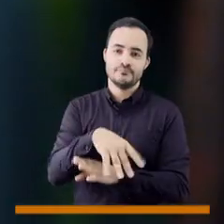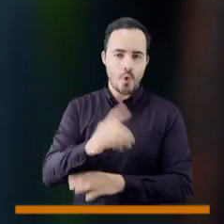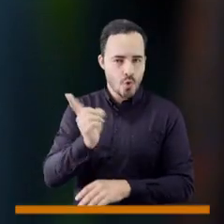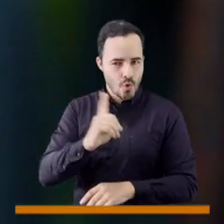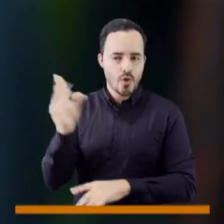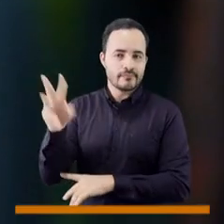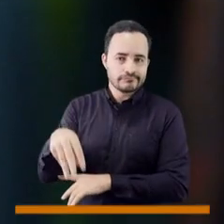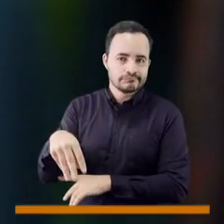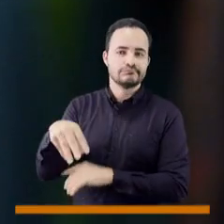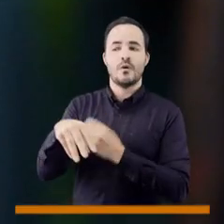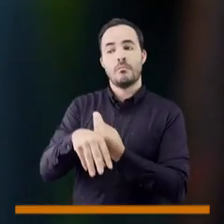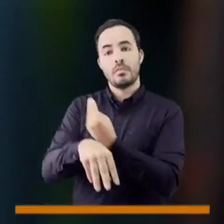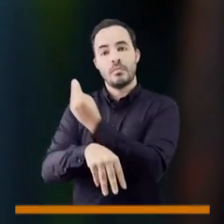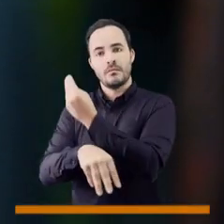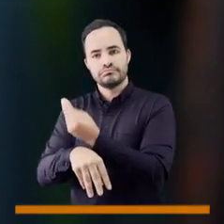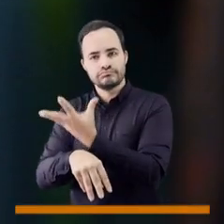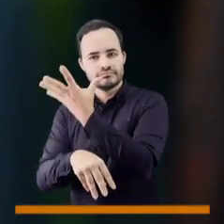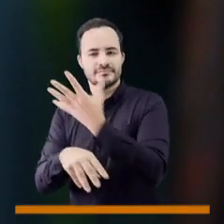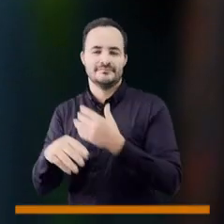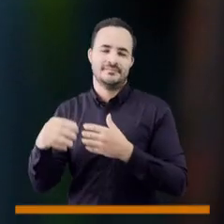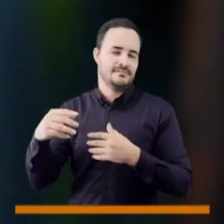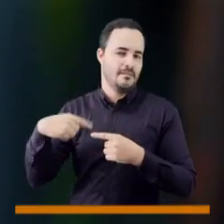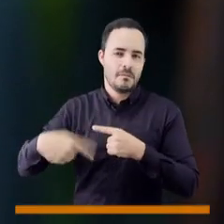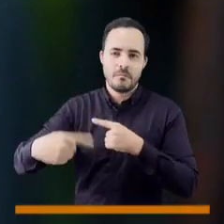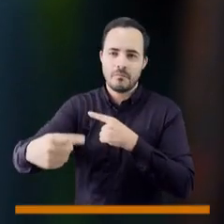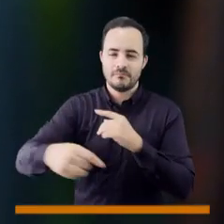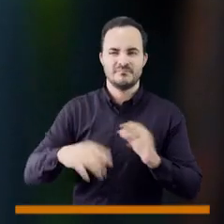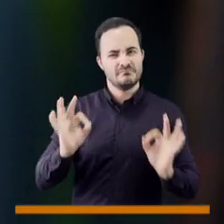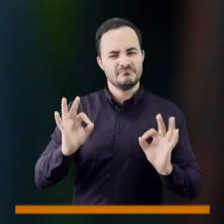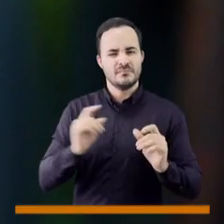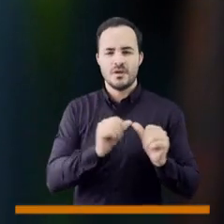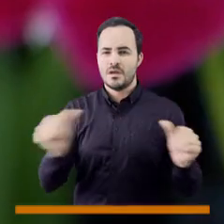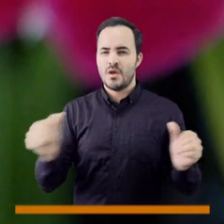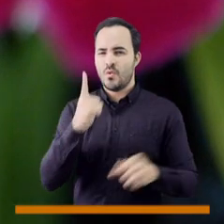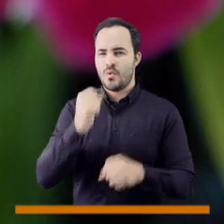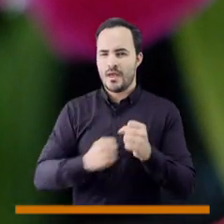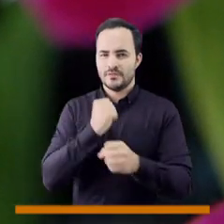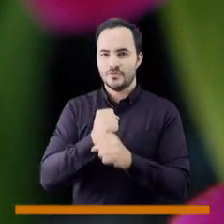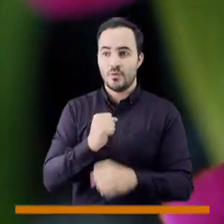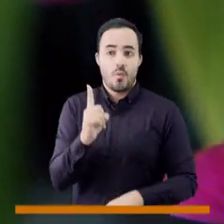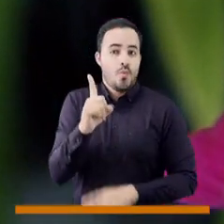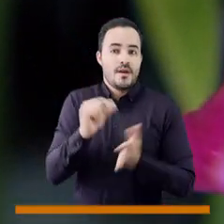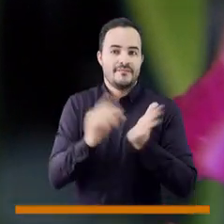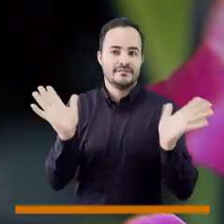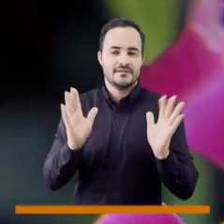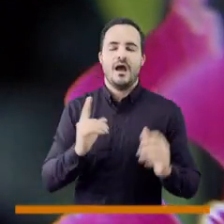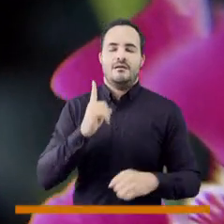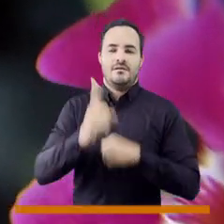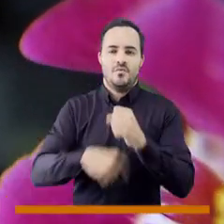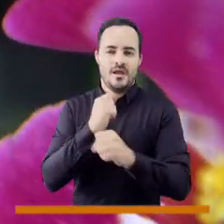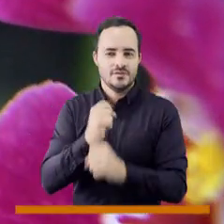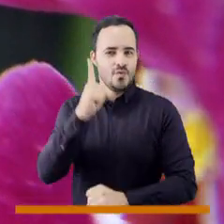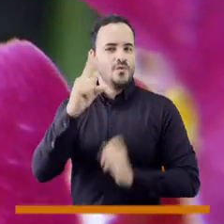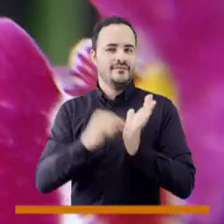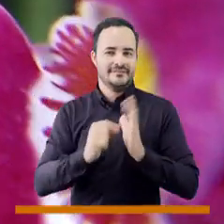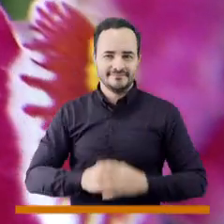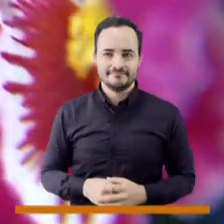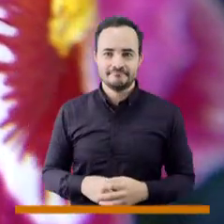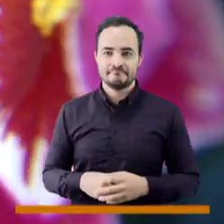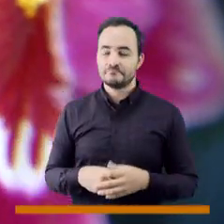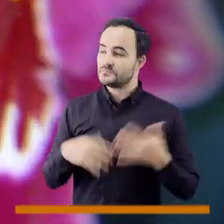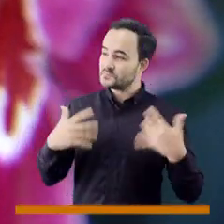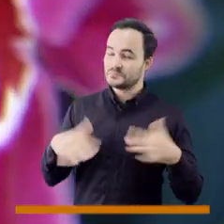y se acabaron, sino que ellas siempre van a florecer. Lo normal es que el ciclo sea anual, entonces florecen una vez al año